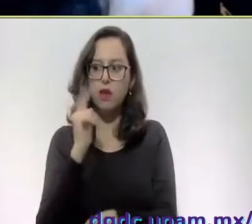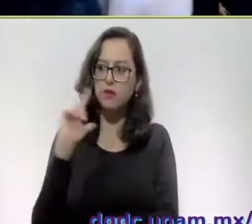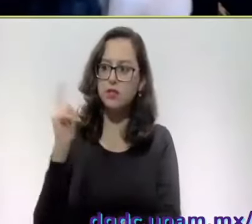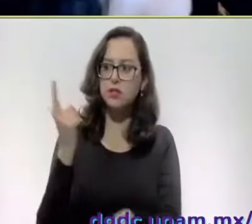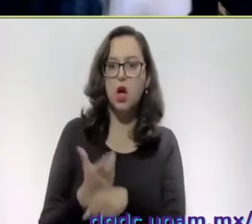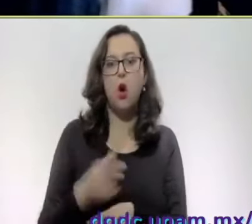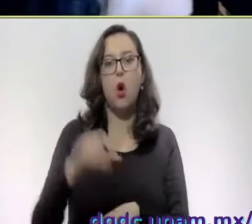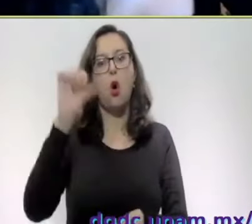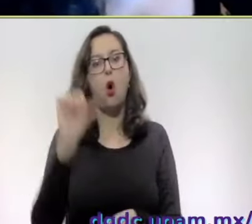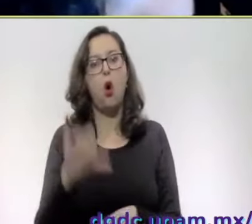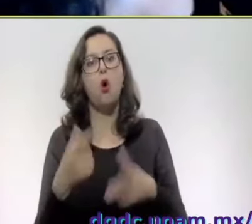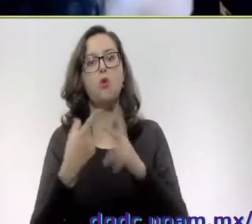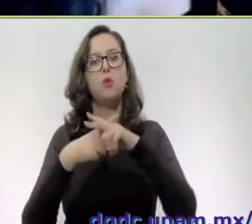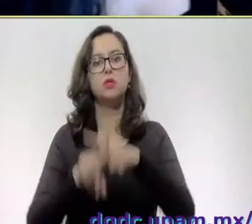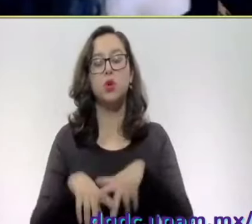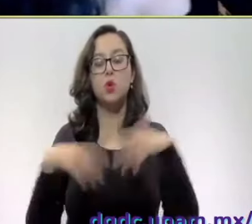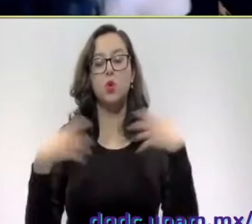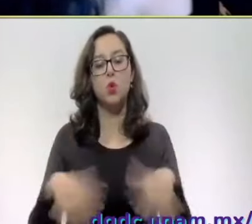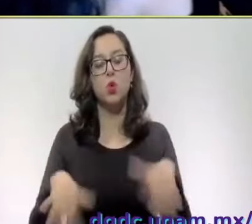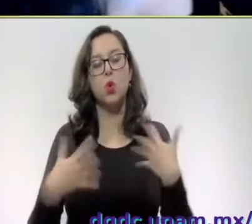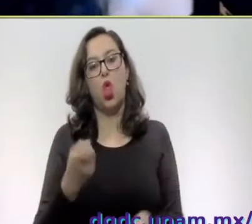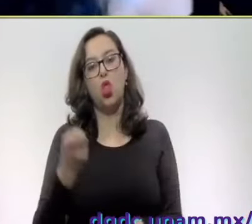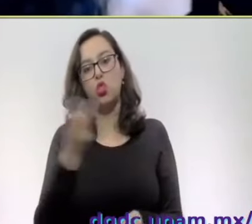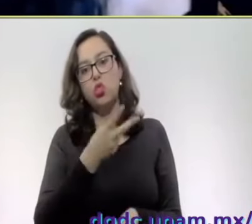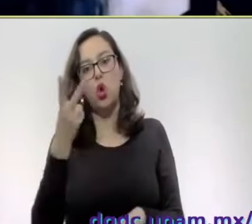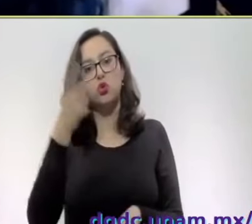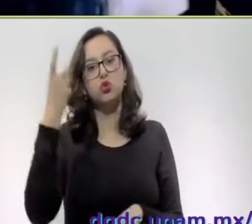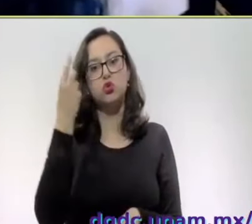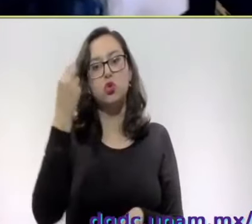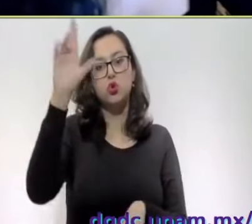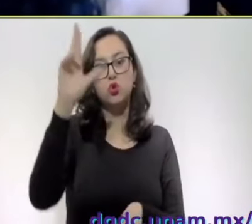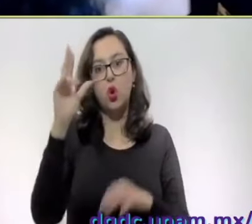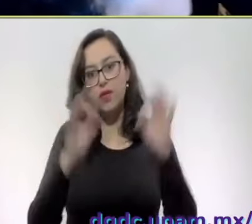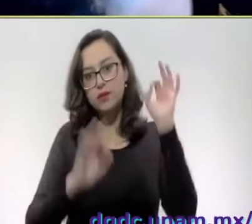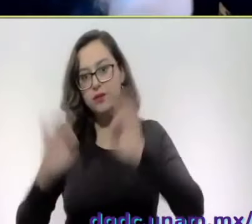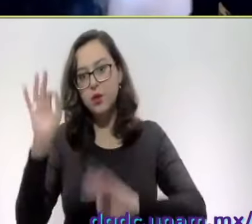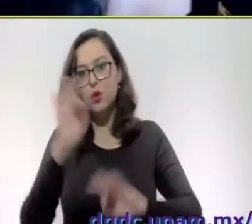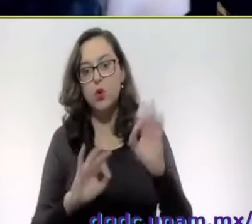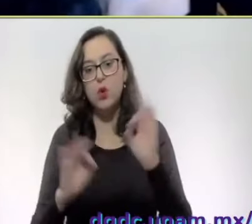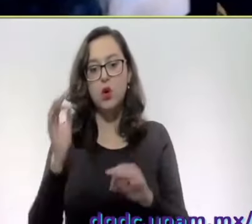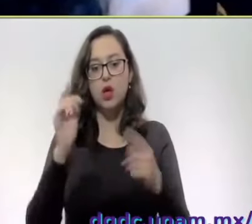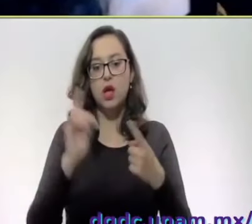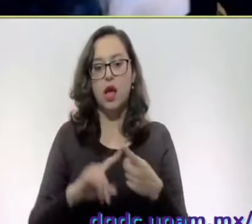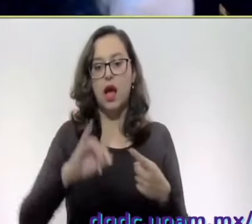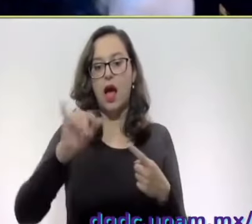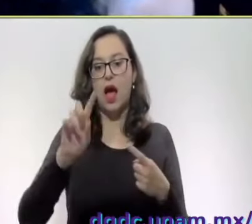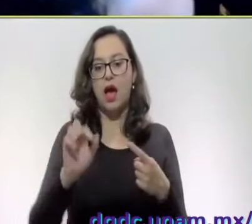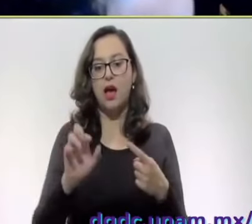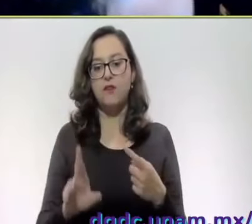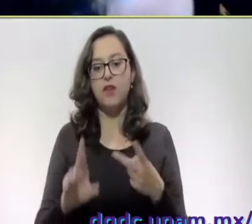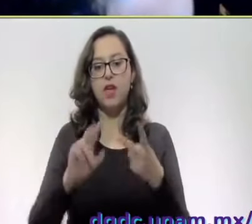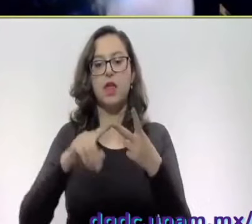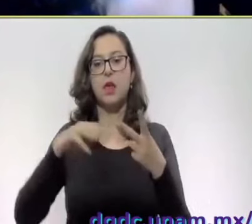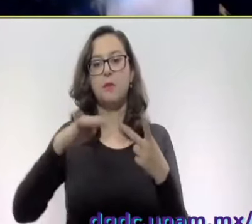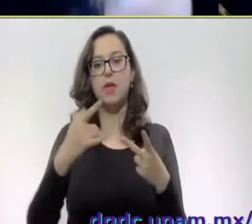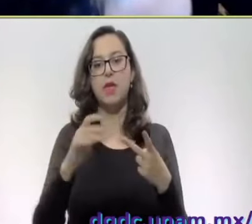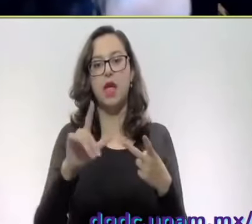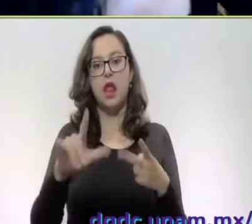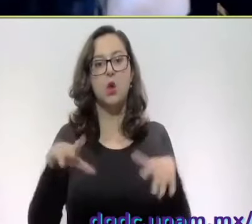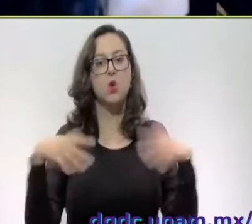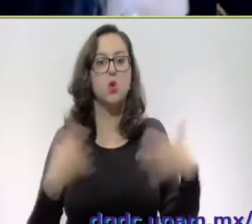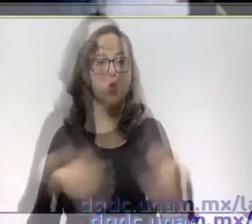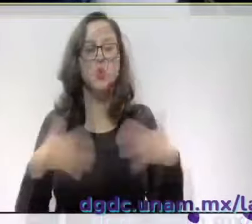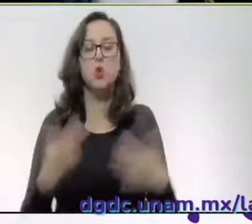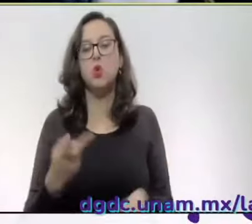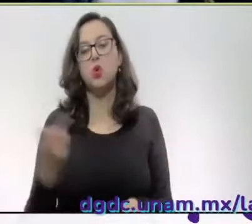dos personajazos, dos doctores en física, Javier Santaolalla y Miguel Alcubierre, quienes nos van a ayudar a entender un